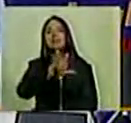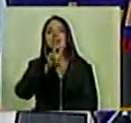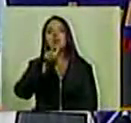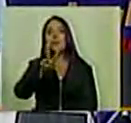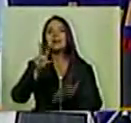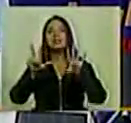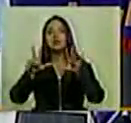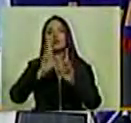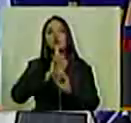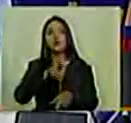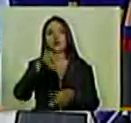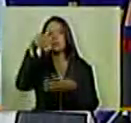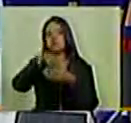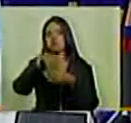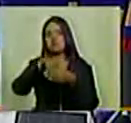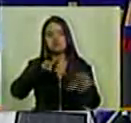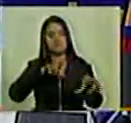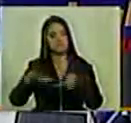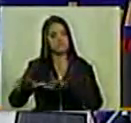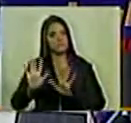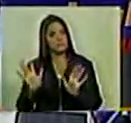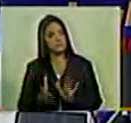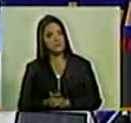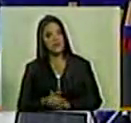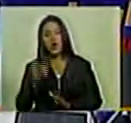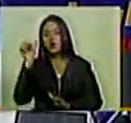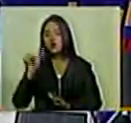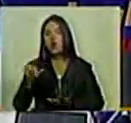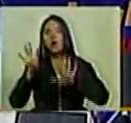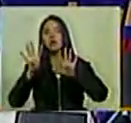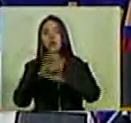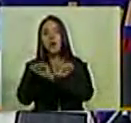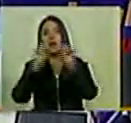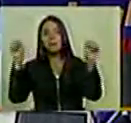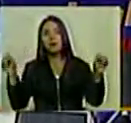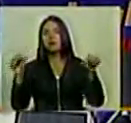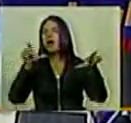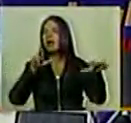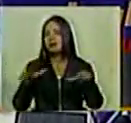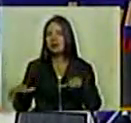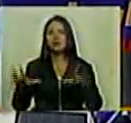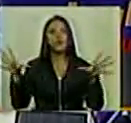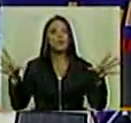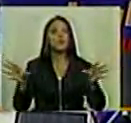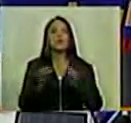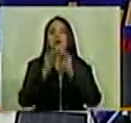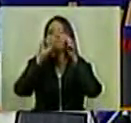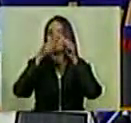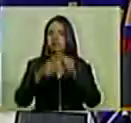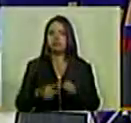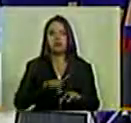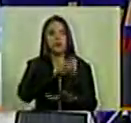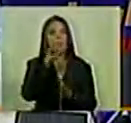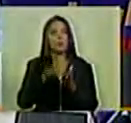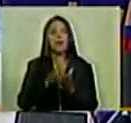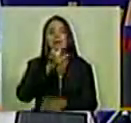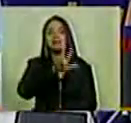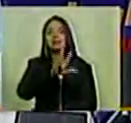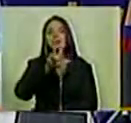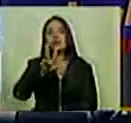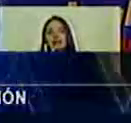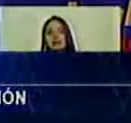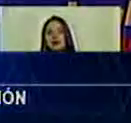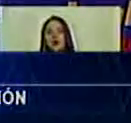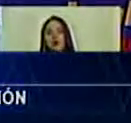328 resultados y hoy a las 9 de la mañana ya se había dado la totalización de 335